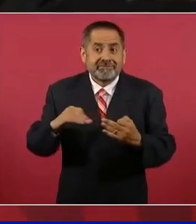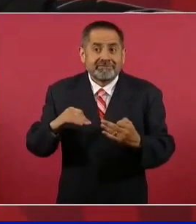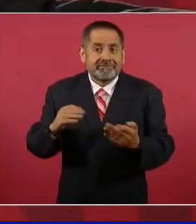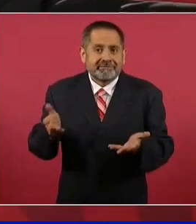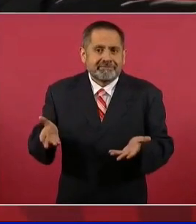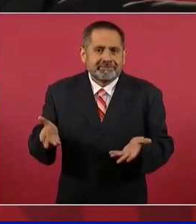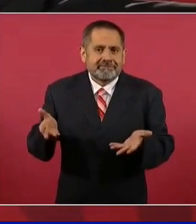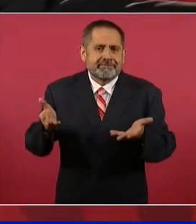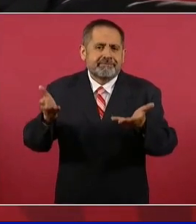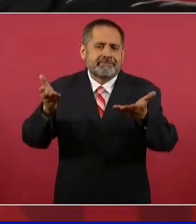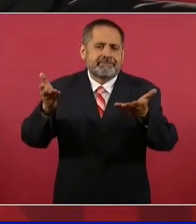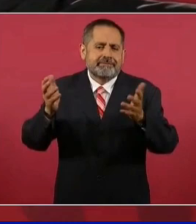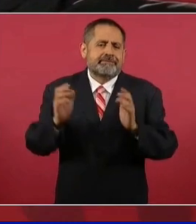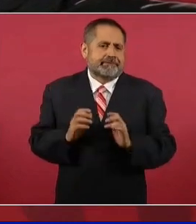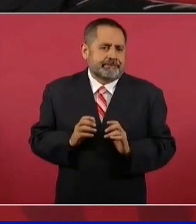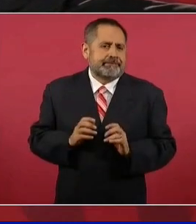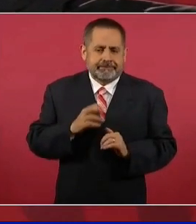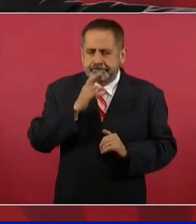llega a todos.